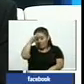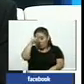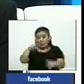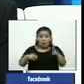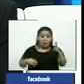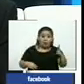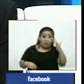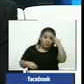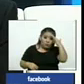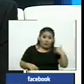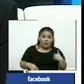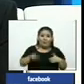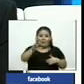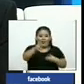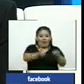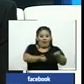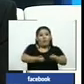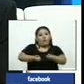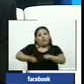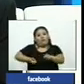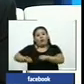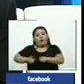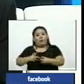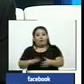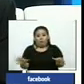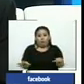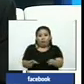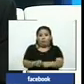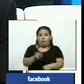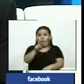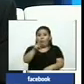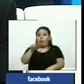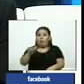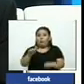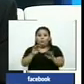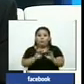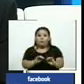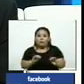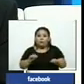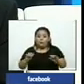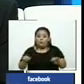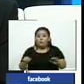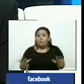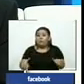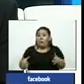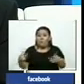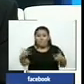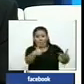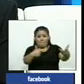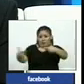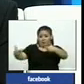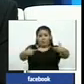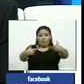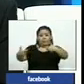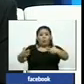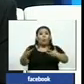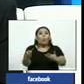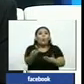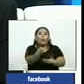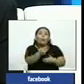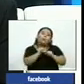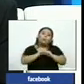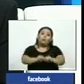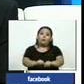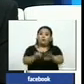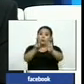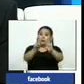iban en 3 vehículos junto a todos. Eran 14 niños los que iban viajando en los vehículos y al final del tiroteo murieron 6